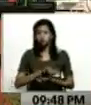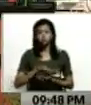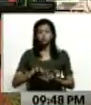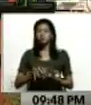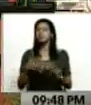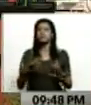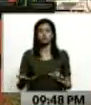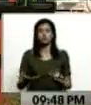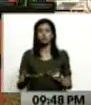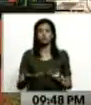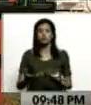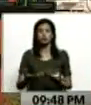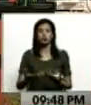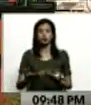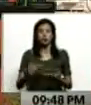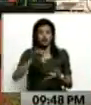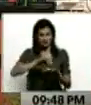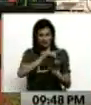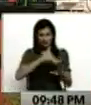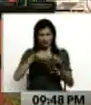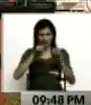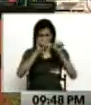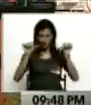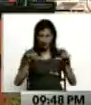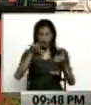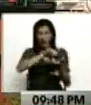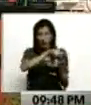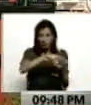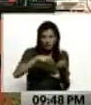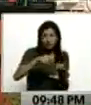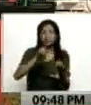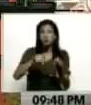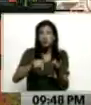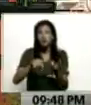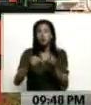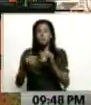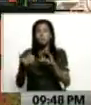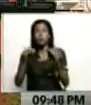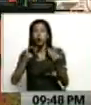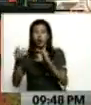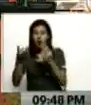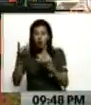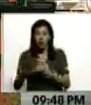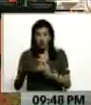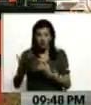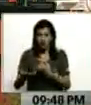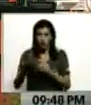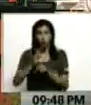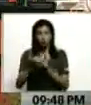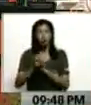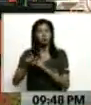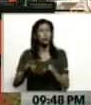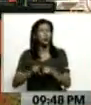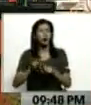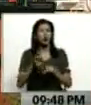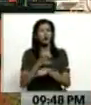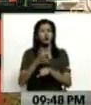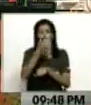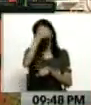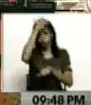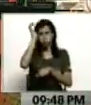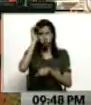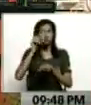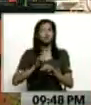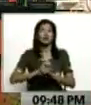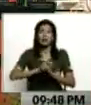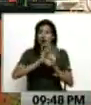la crisis no solo no solo es el capitalismo como modelo cultural Fíjate que la elección de Trump desnude esa crisis